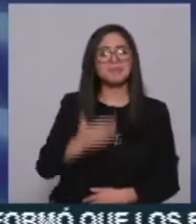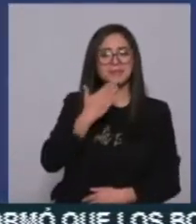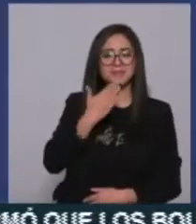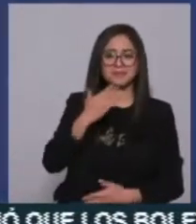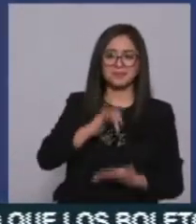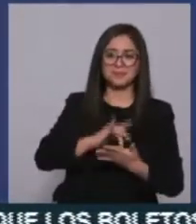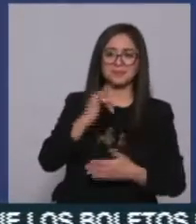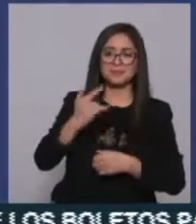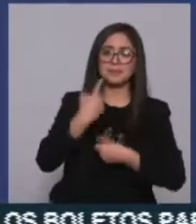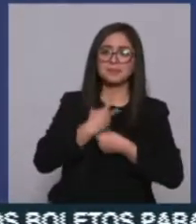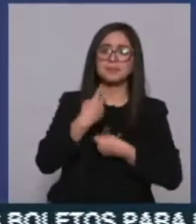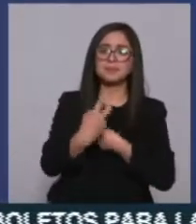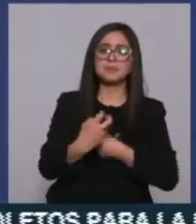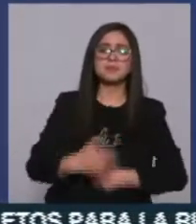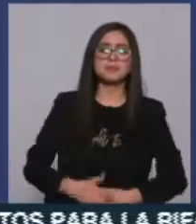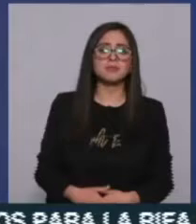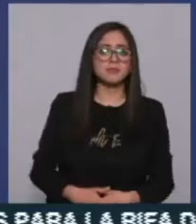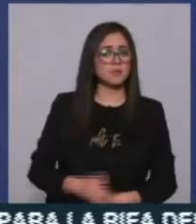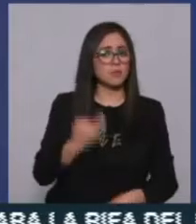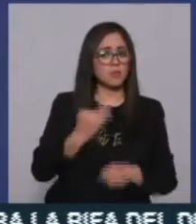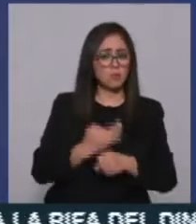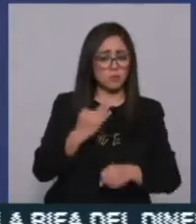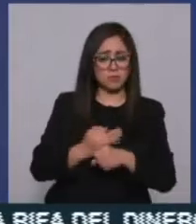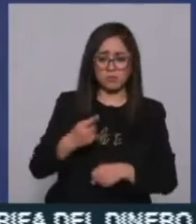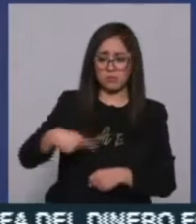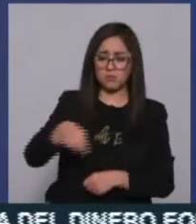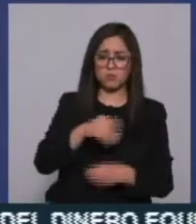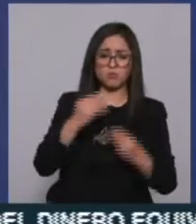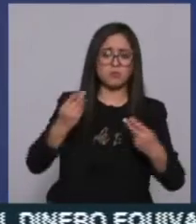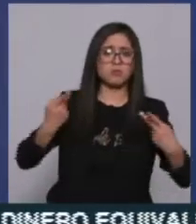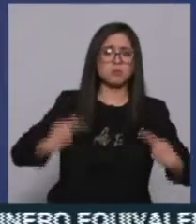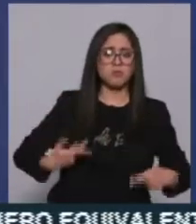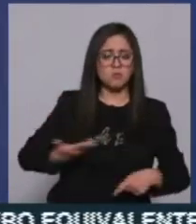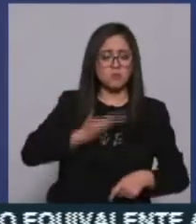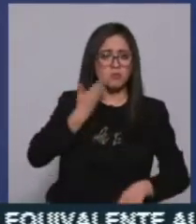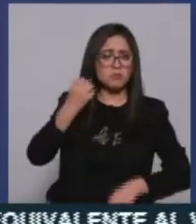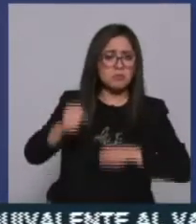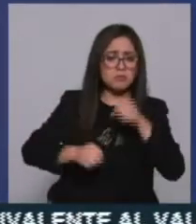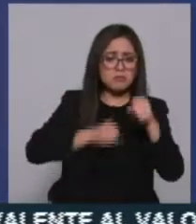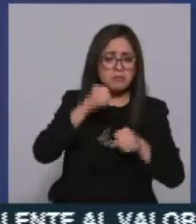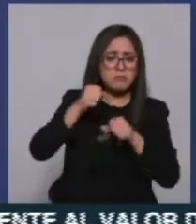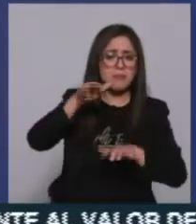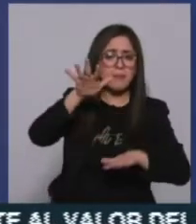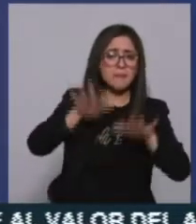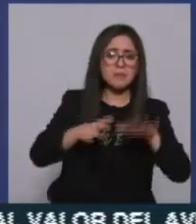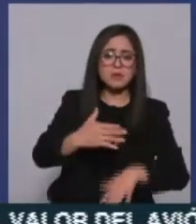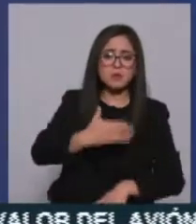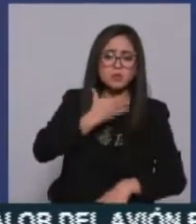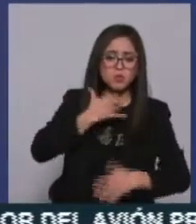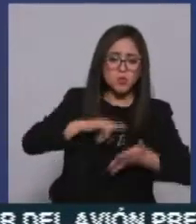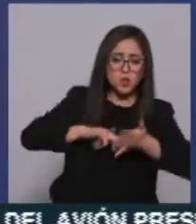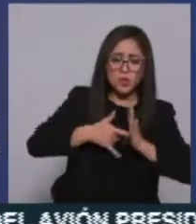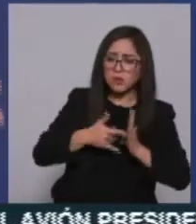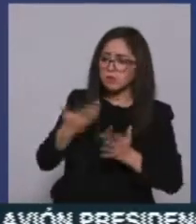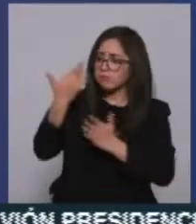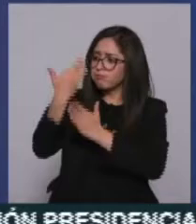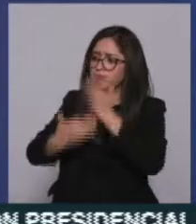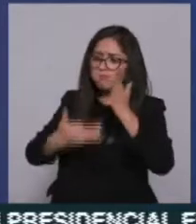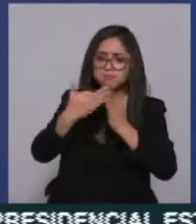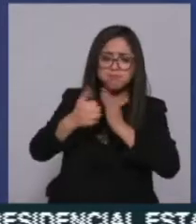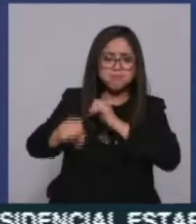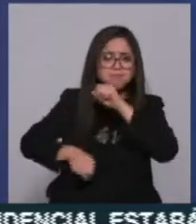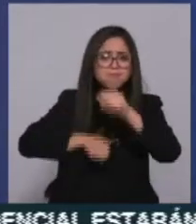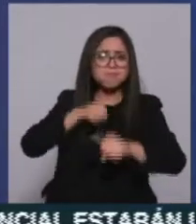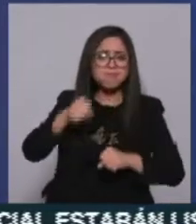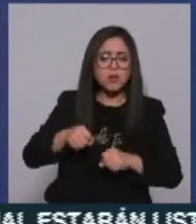platicar de la bicicleta sí lo vemos cada vez más, hay más gente y de pronto son hasta insuficientes, ¿no? En horas pico, en momentos importantes de la semana donde la gente se